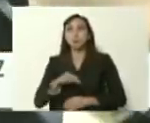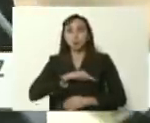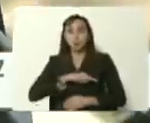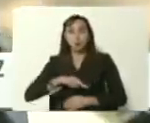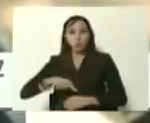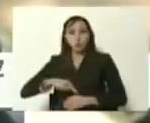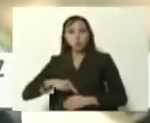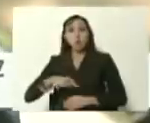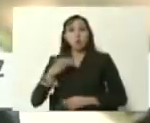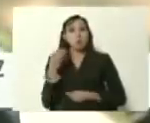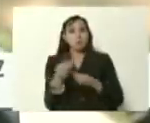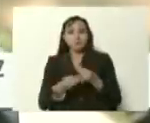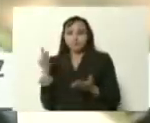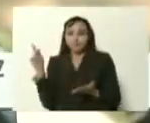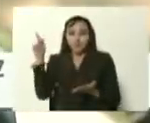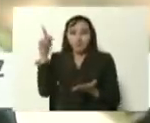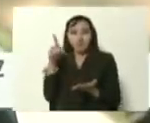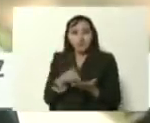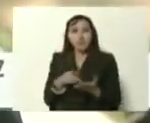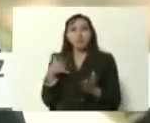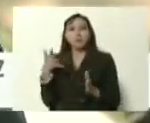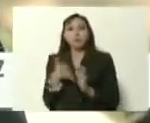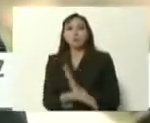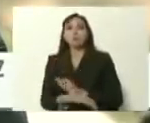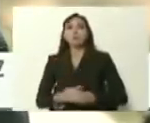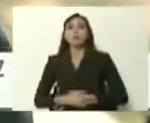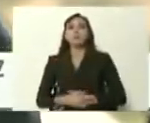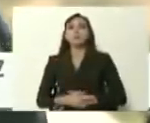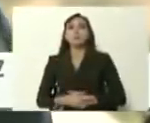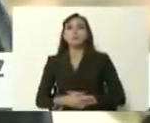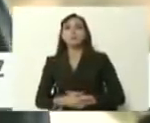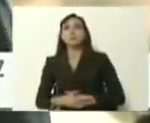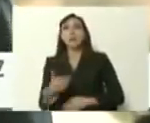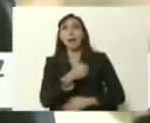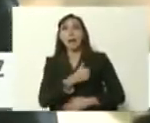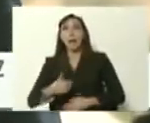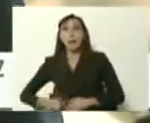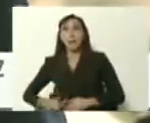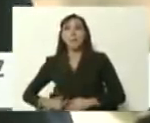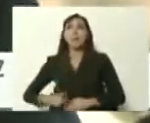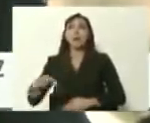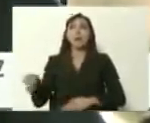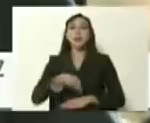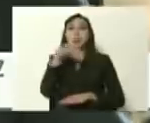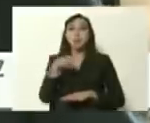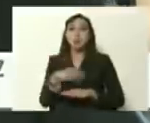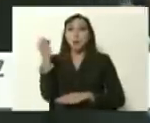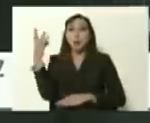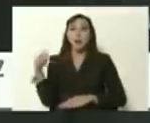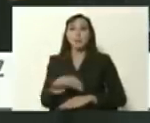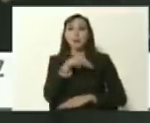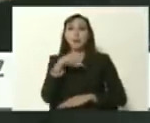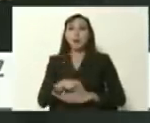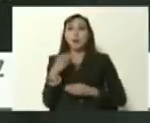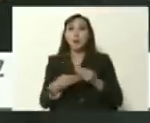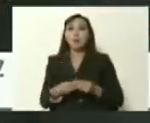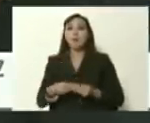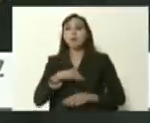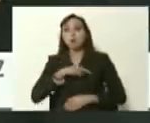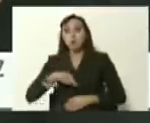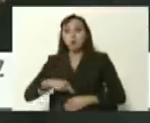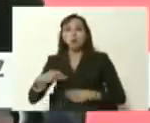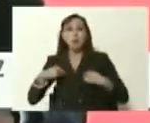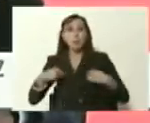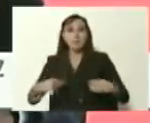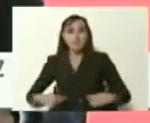venimos, tomándole la palabra al presidente de la Asamblea Nacional, es desprendernos de nuestra condición humana